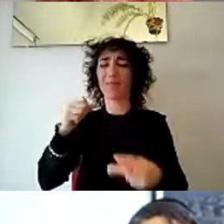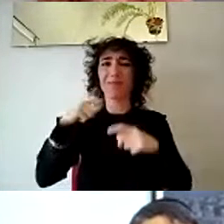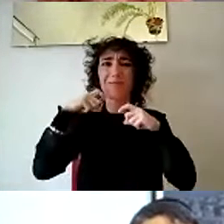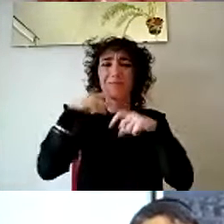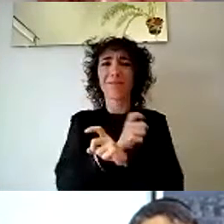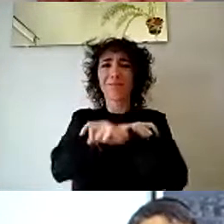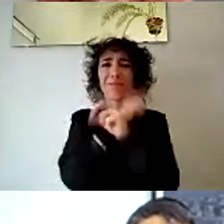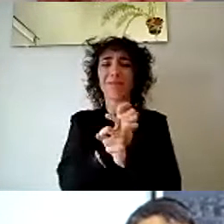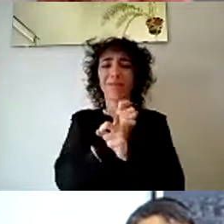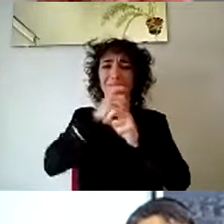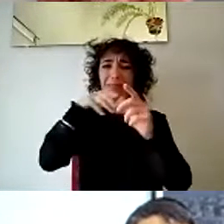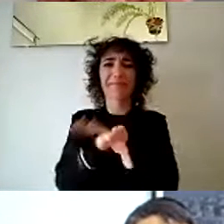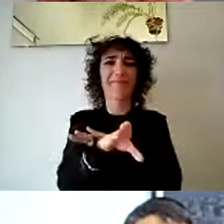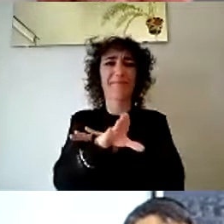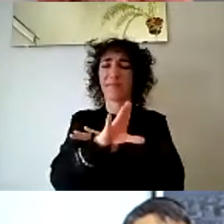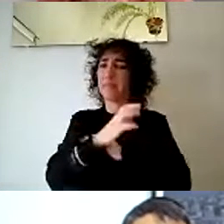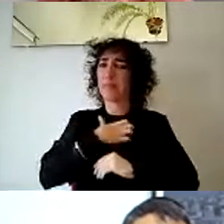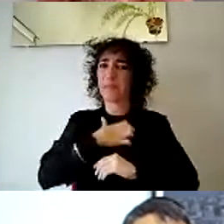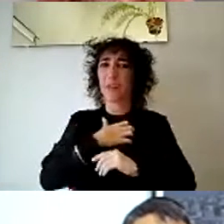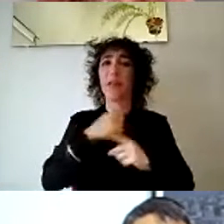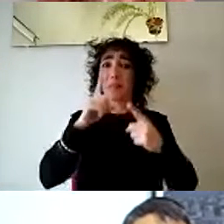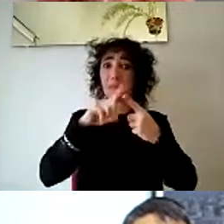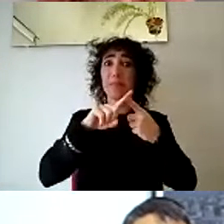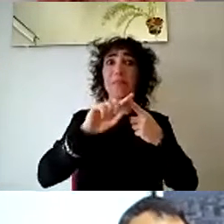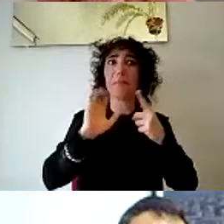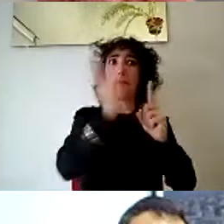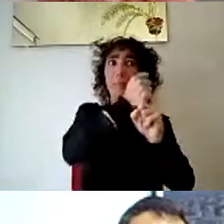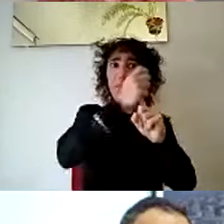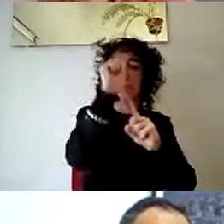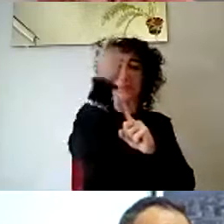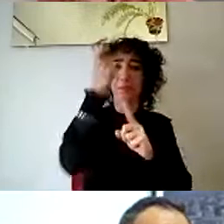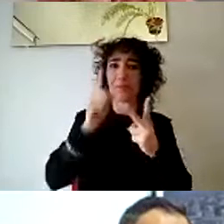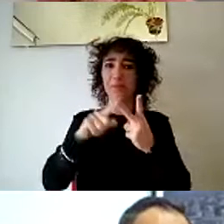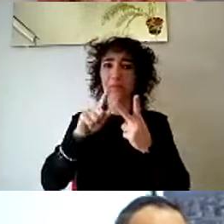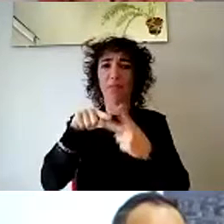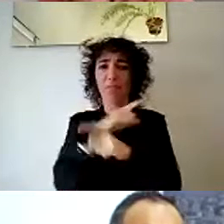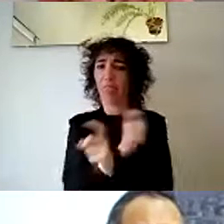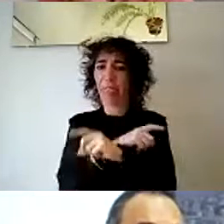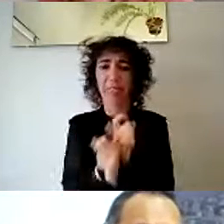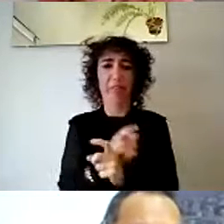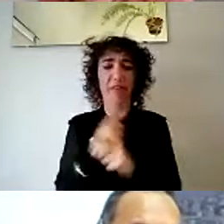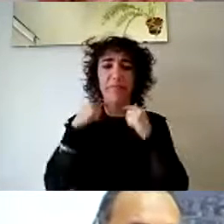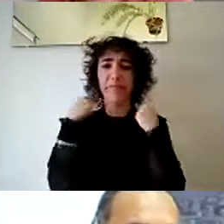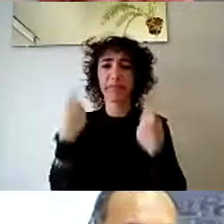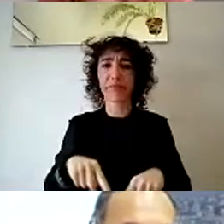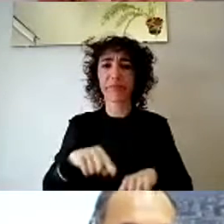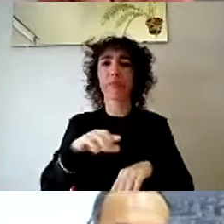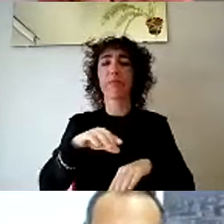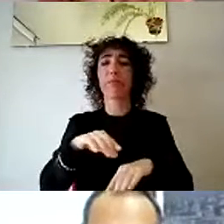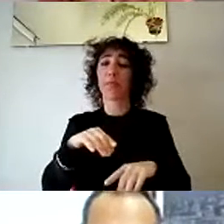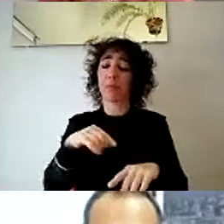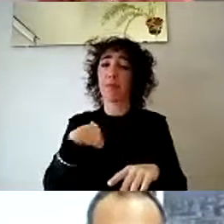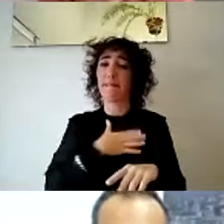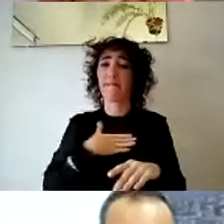Creo que Saray al final lo pudo conseguir. Gema no lo ha conseguido, para que coste en acta que debe haber algún